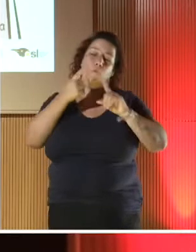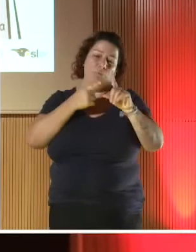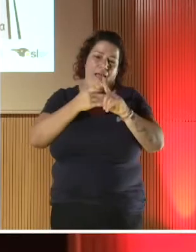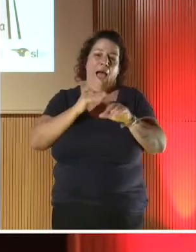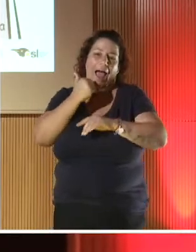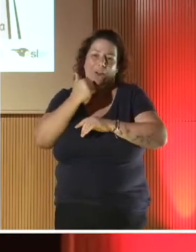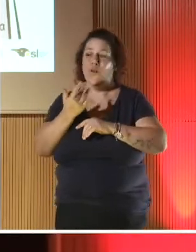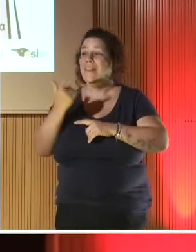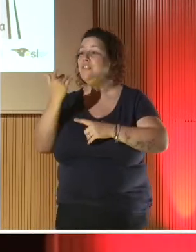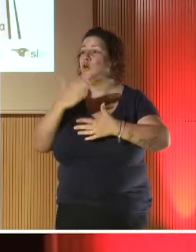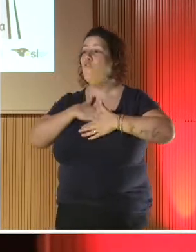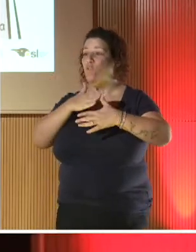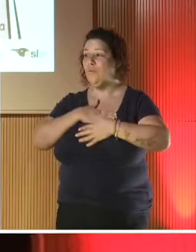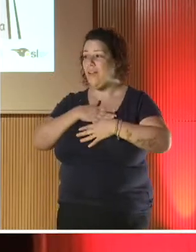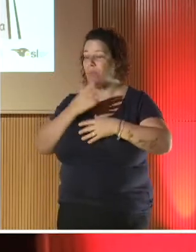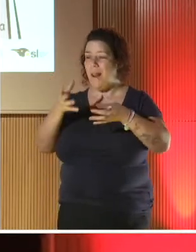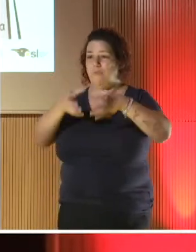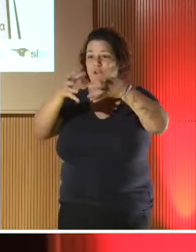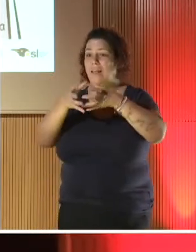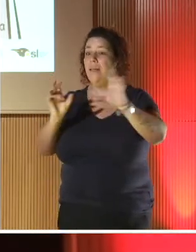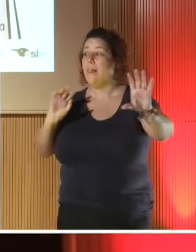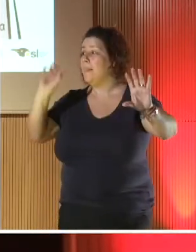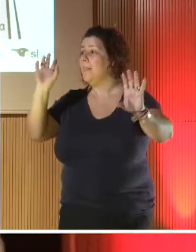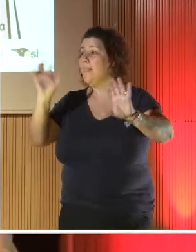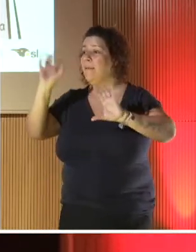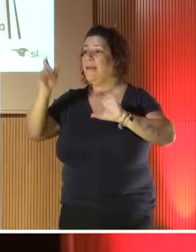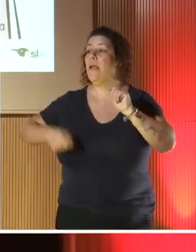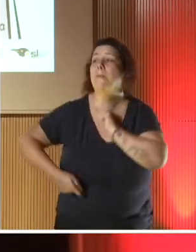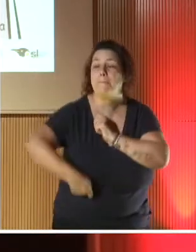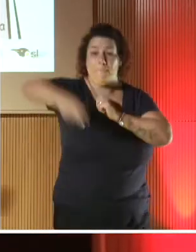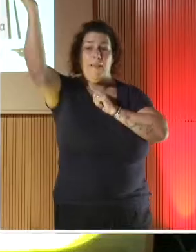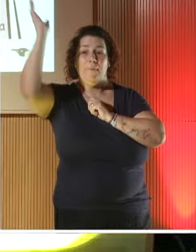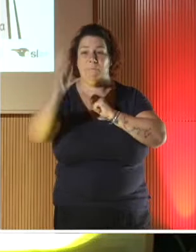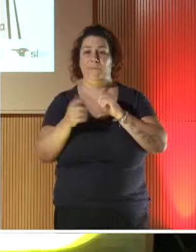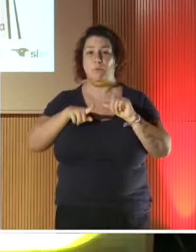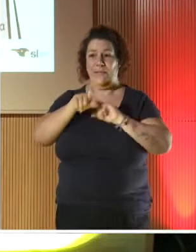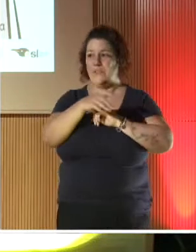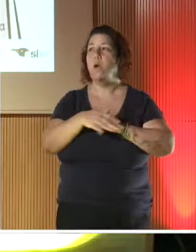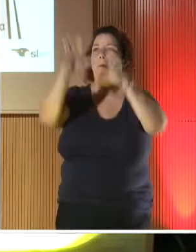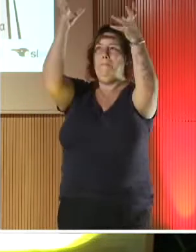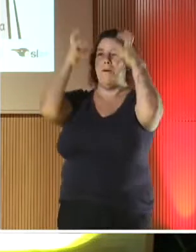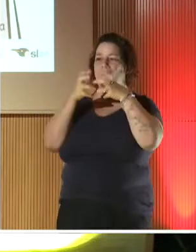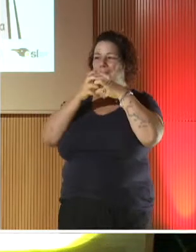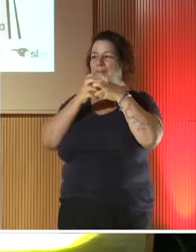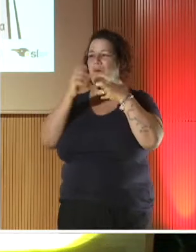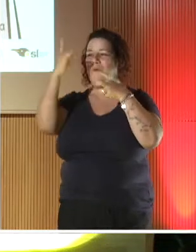Necesito voluntarios que quieran coger la bolsa. Levanta, la tiro por ahí, ¿vale? Coge una por aquí,